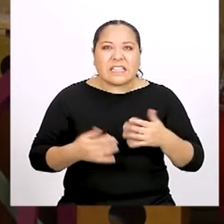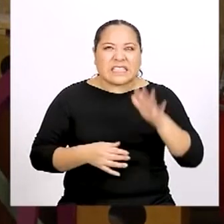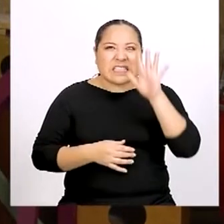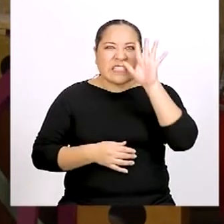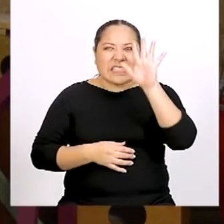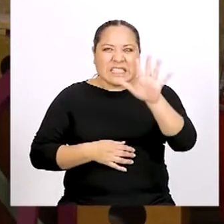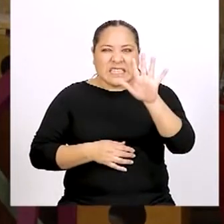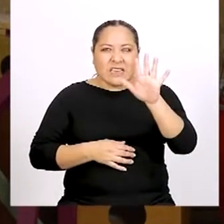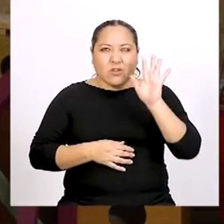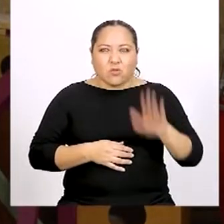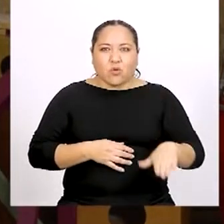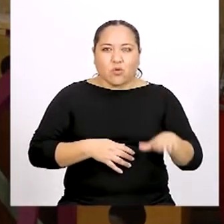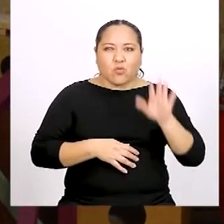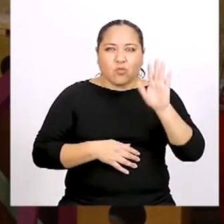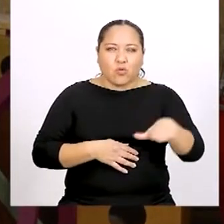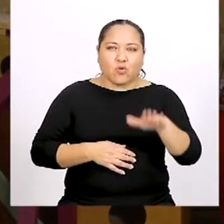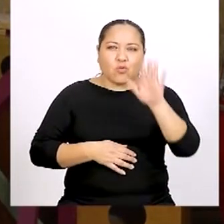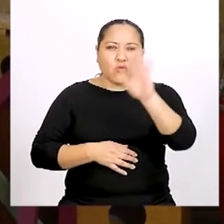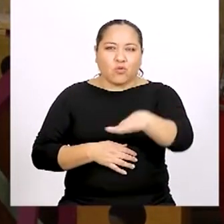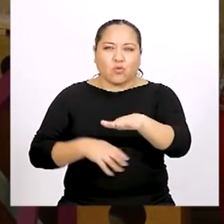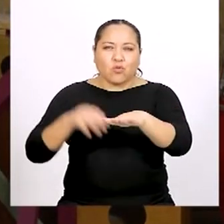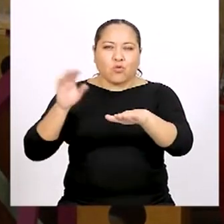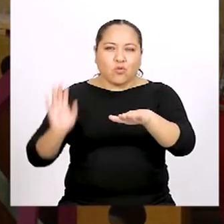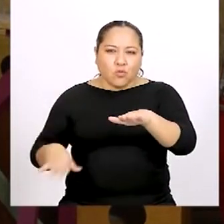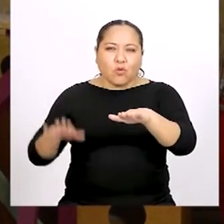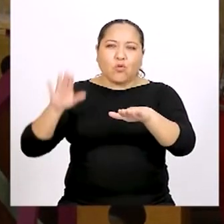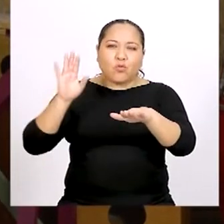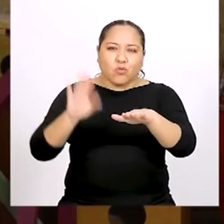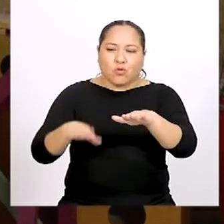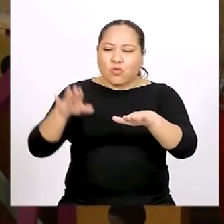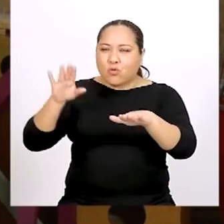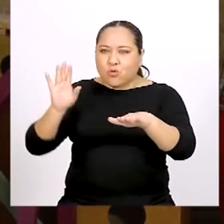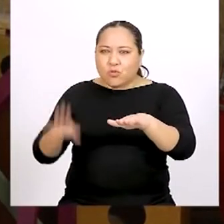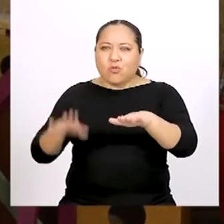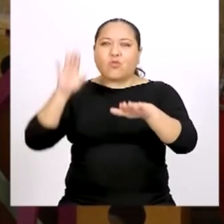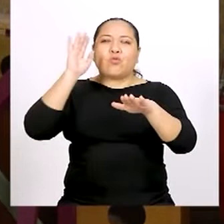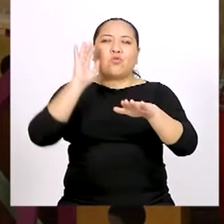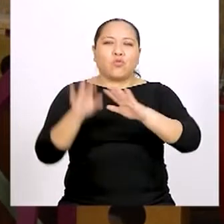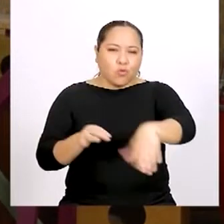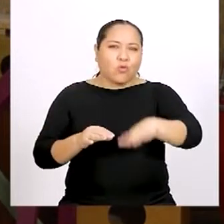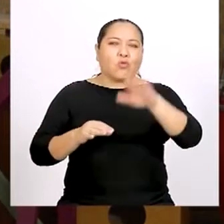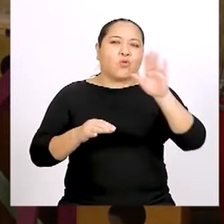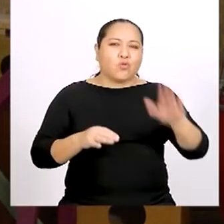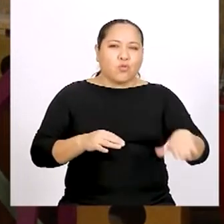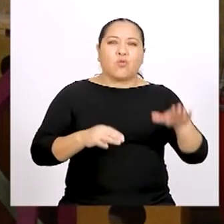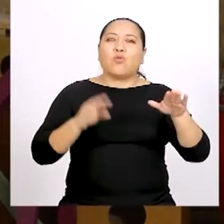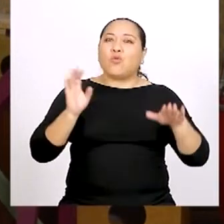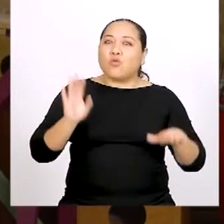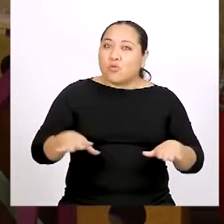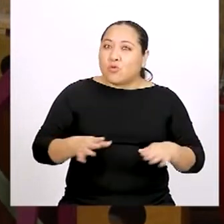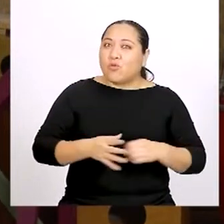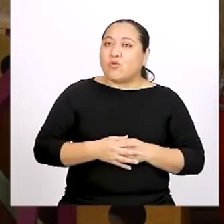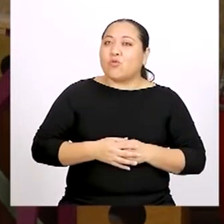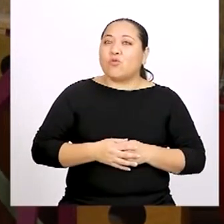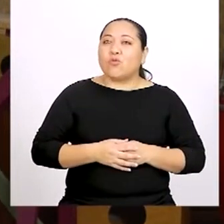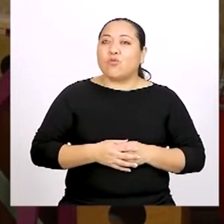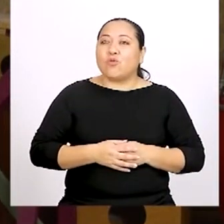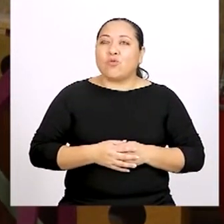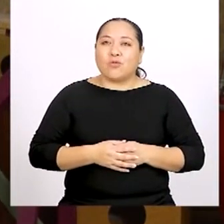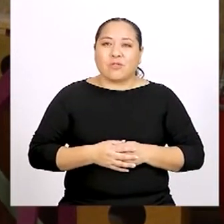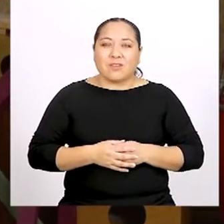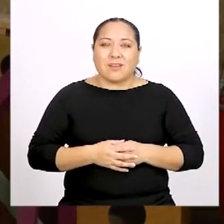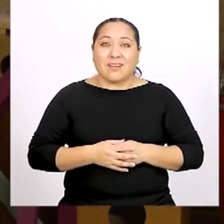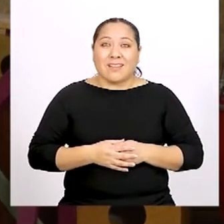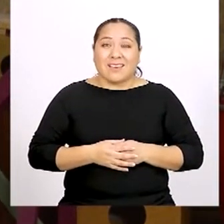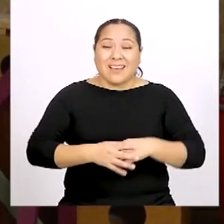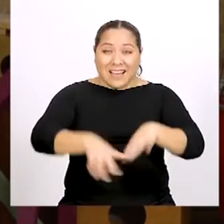Y con cinco tambores. Tum, tum, tum, tum, tum, tum, tum, tum,